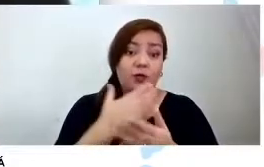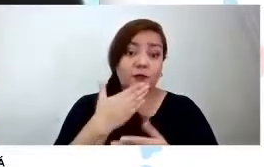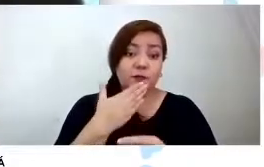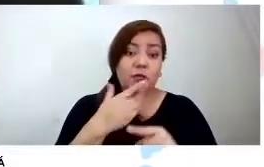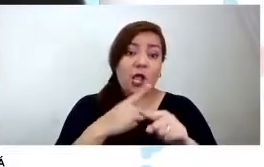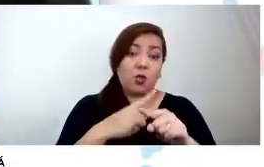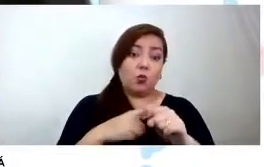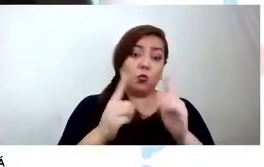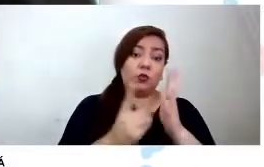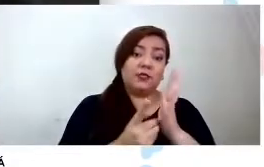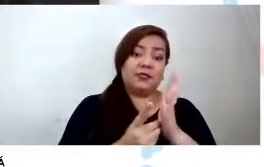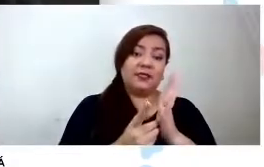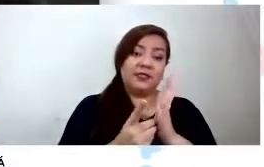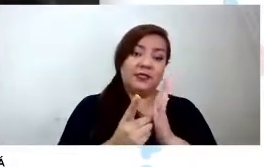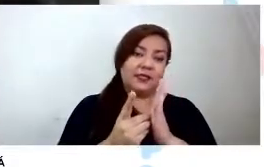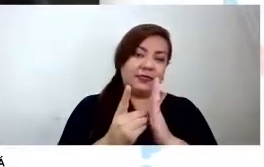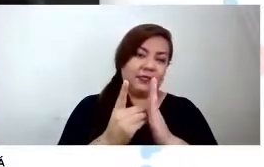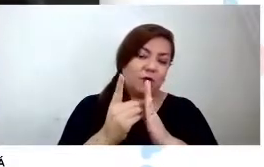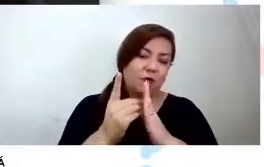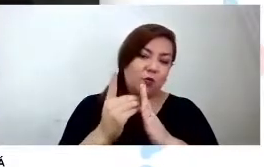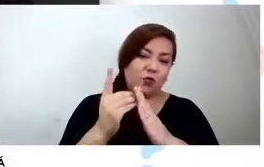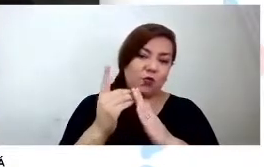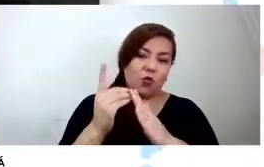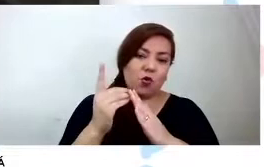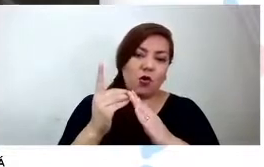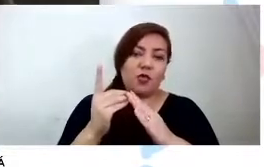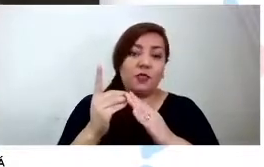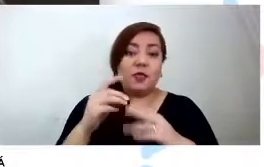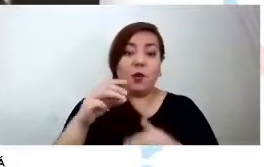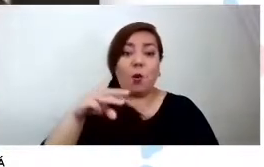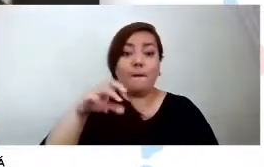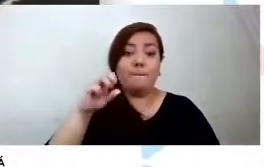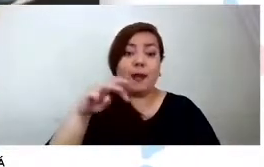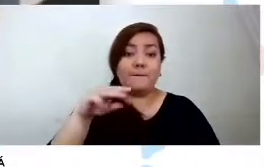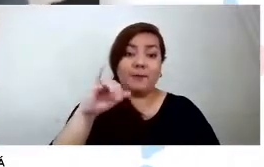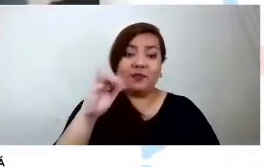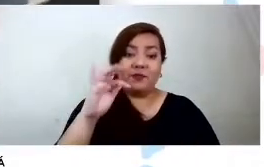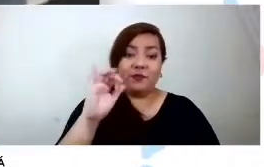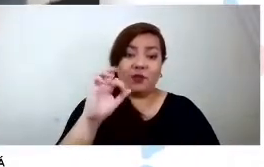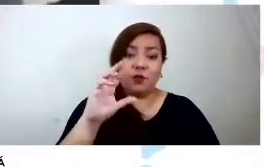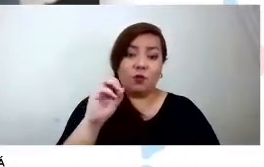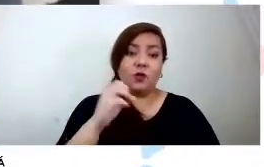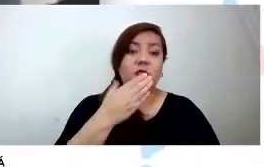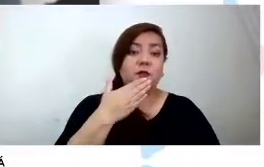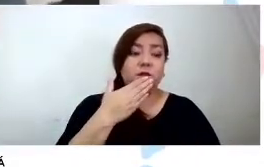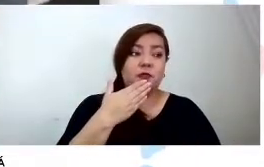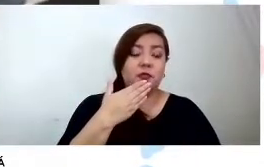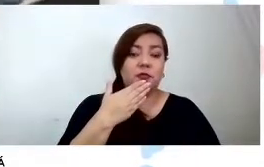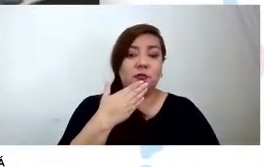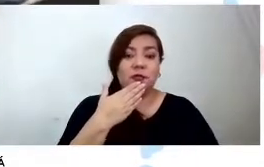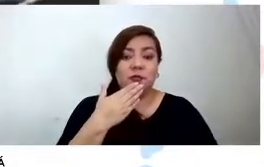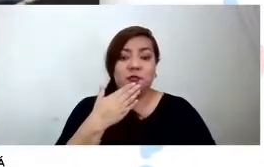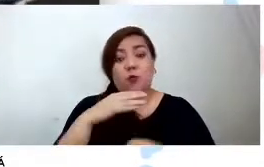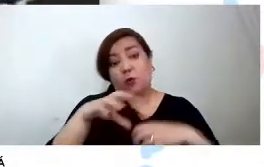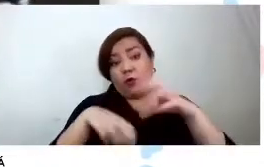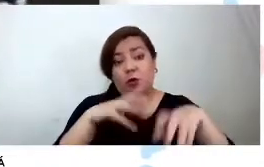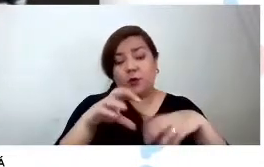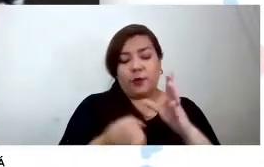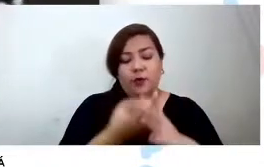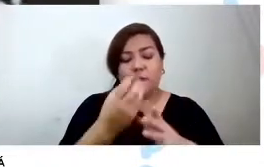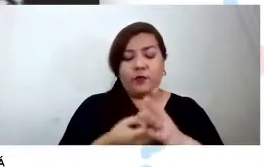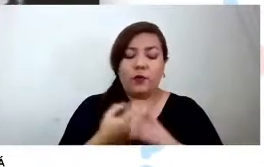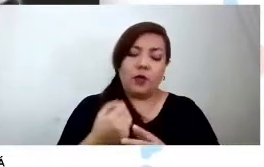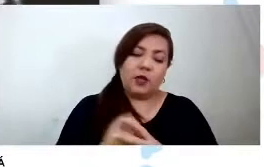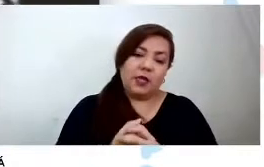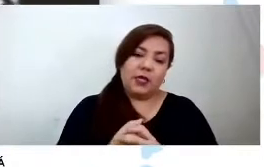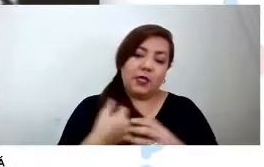de los mamíferos, de la fauna, y nos vamos a encontrar con especies